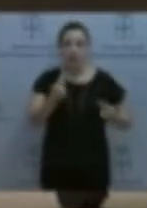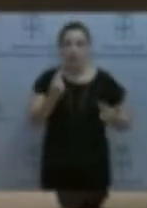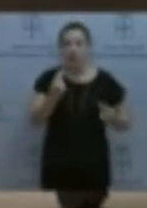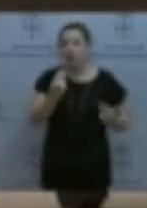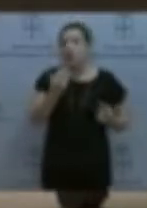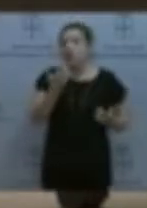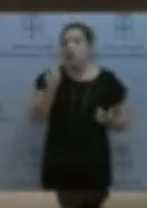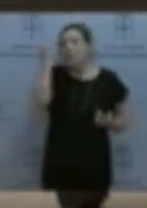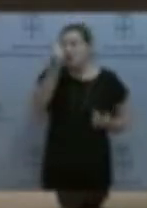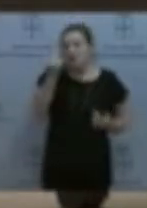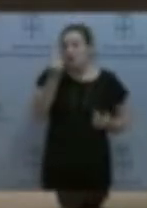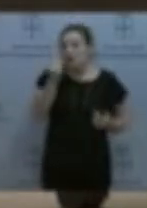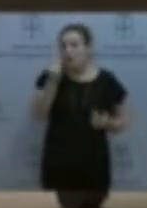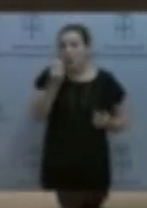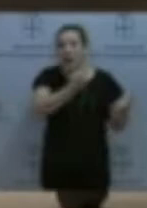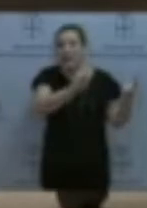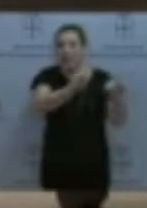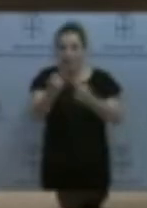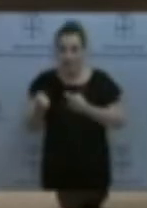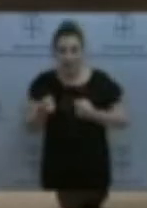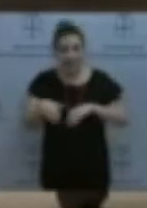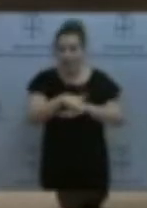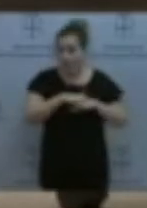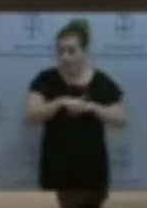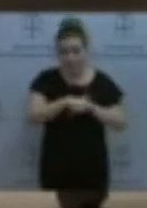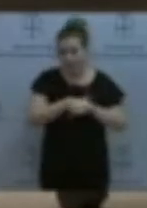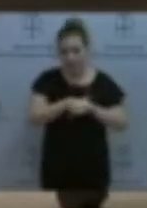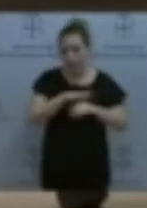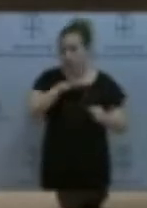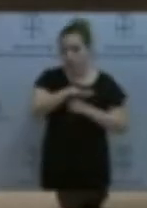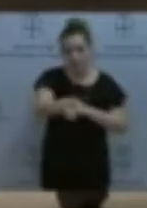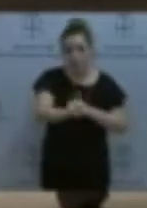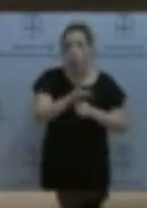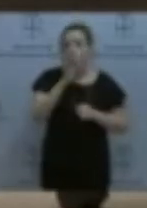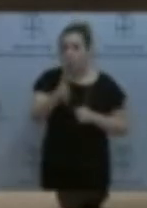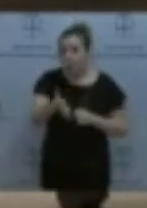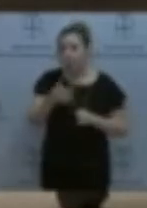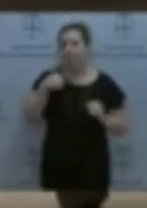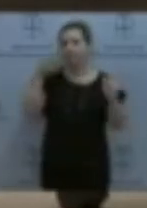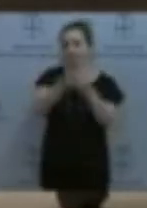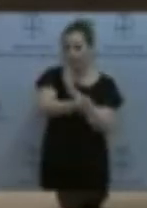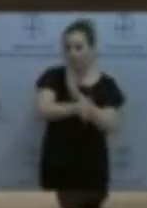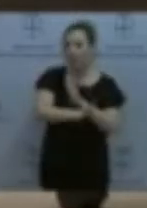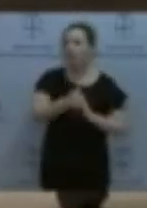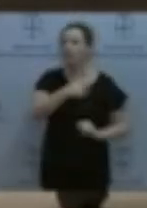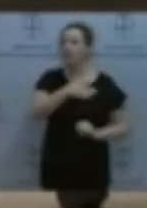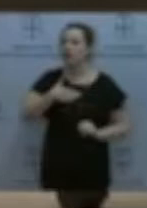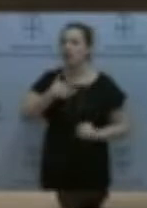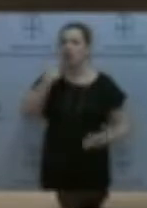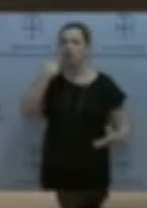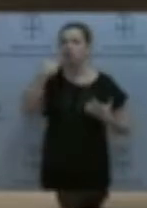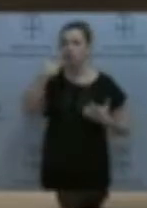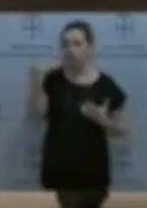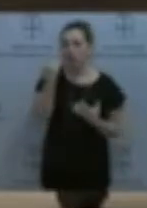necesidades básicas. Le voy a explicar por qué, pero me gustaría comenzar llamando la atención sobre algo que es fundamental. Pedro Sánchez